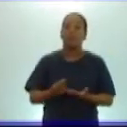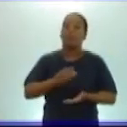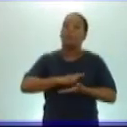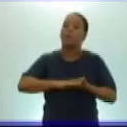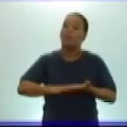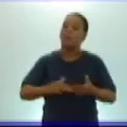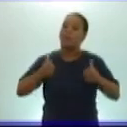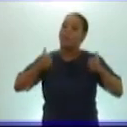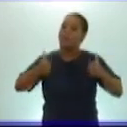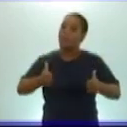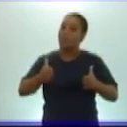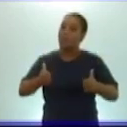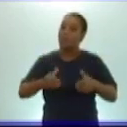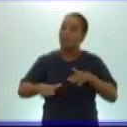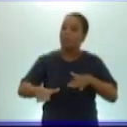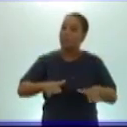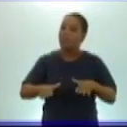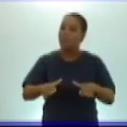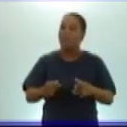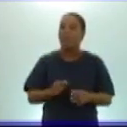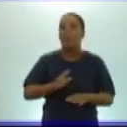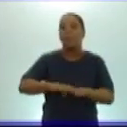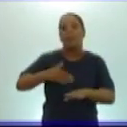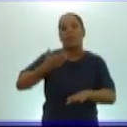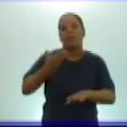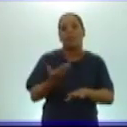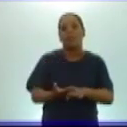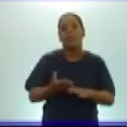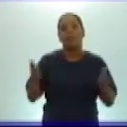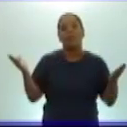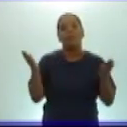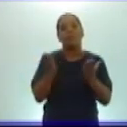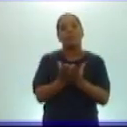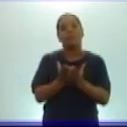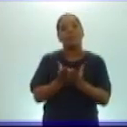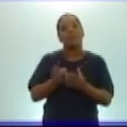mejores condiciones para enfrentarse después a un cierre de